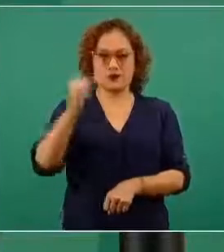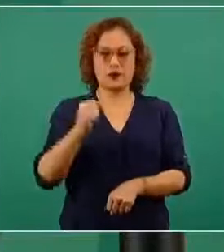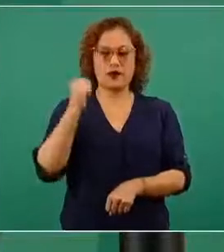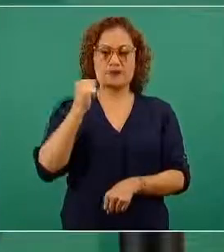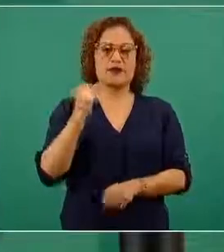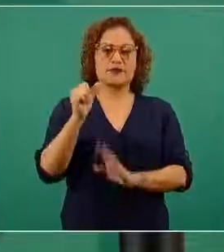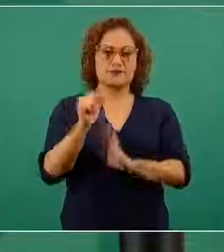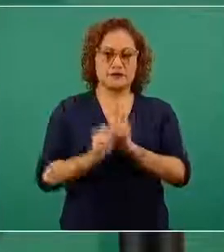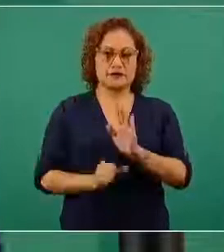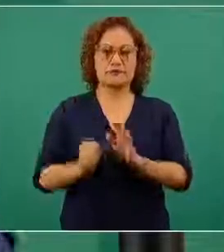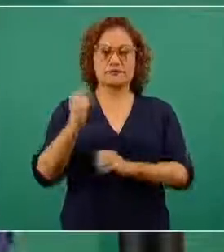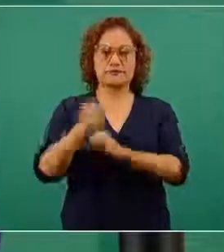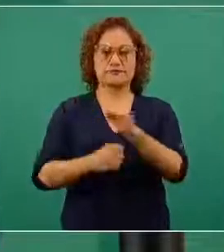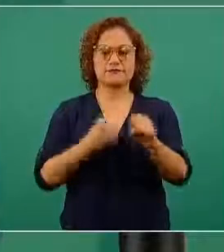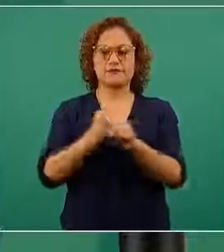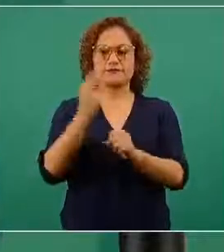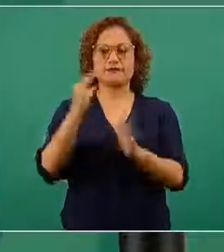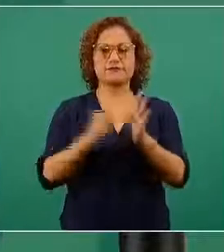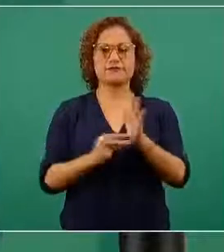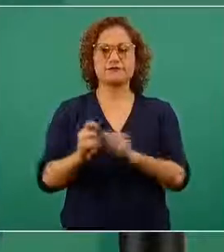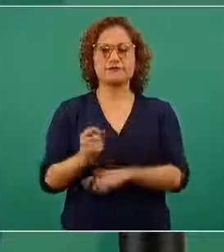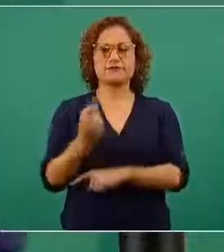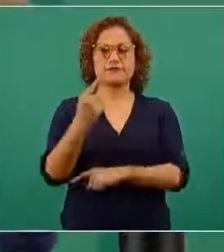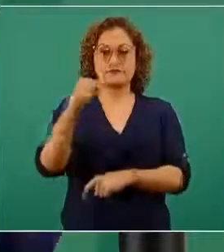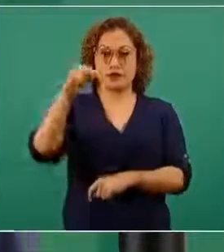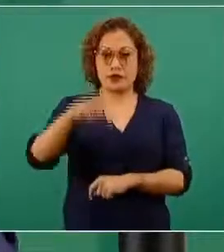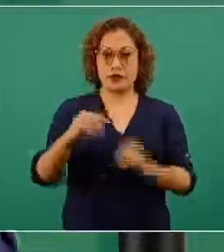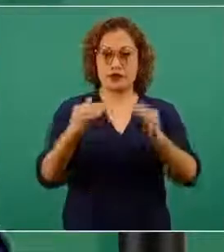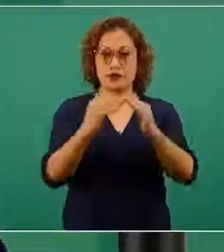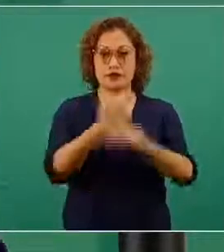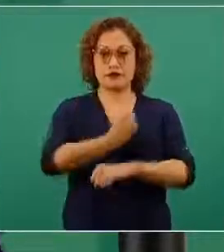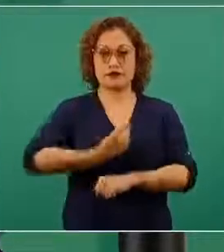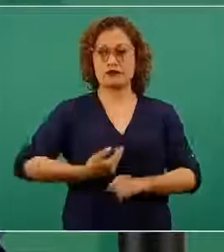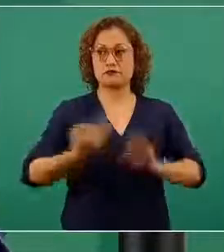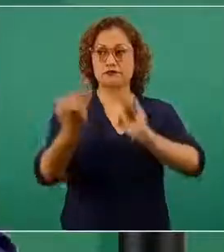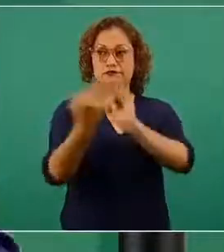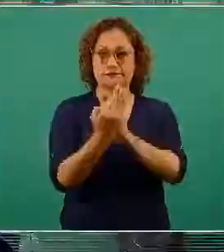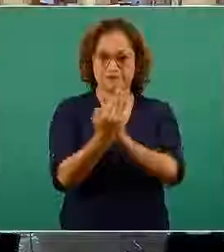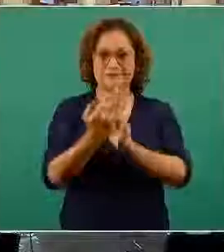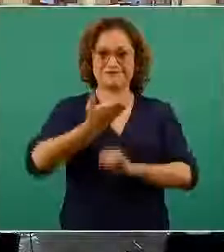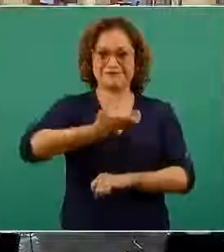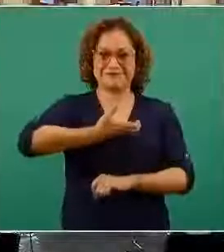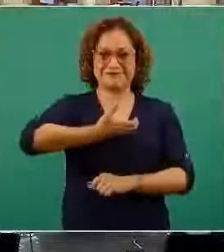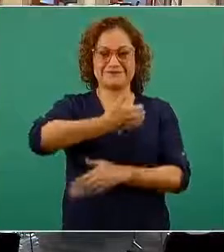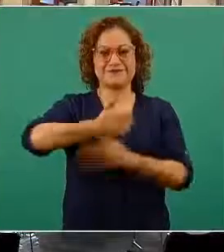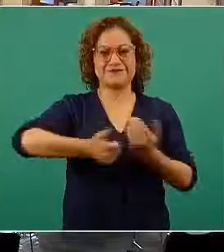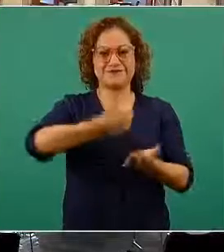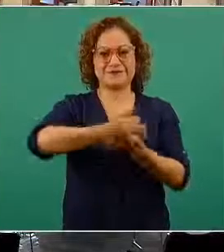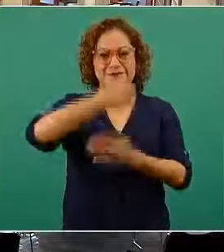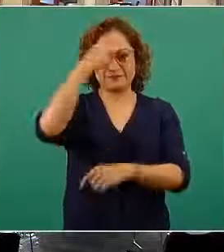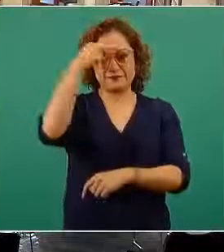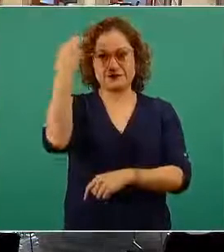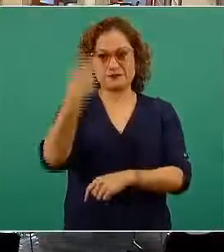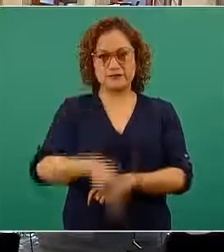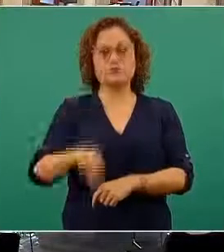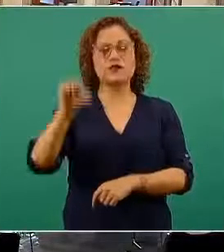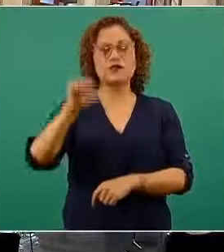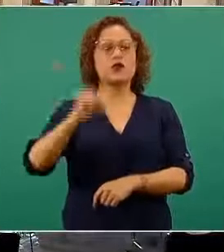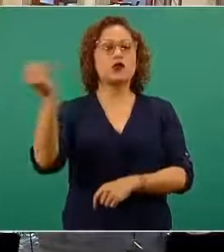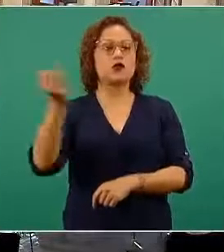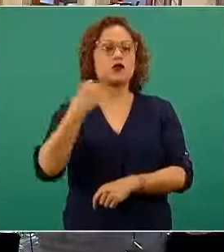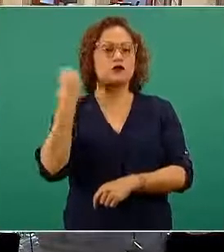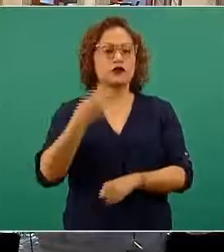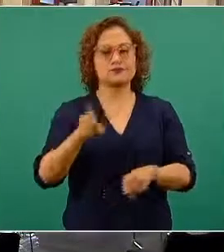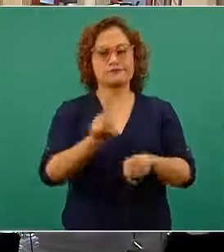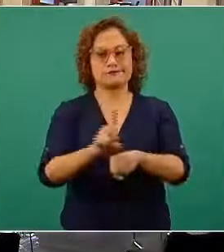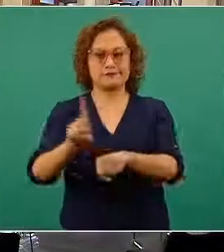2021. Estamos en el Palacio Nacional de México, en la Ciudad de México. Vamos a iniciar la conferencia de prensa diaria sobre